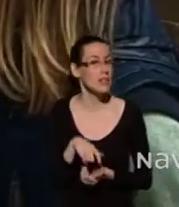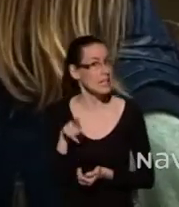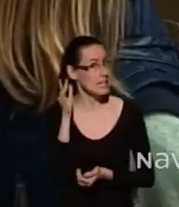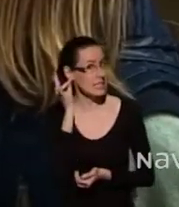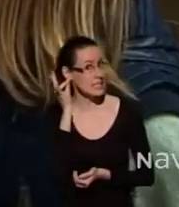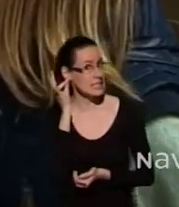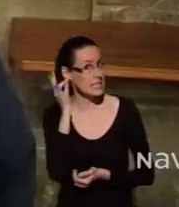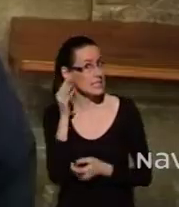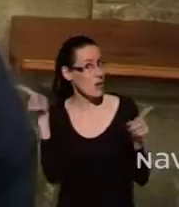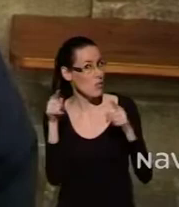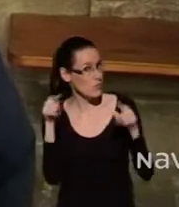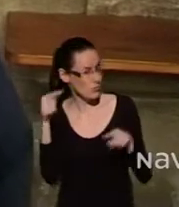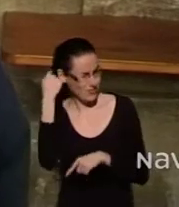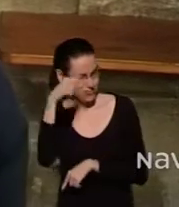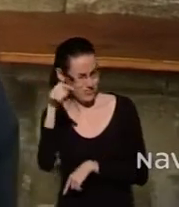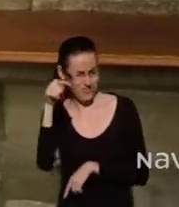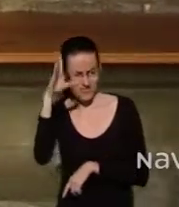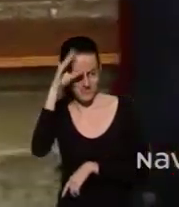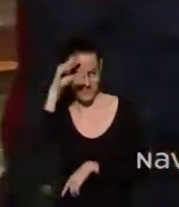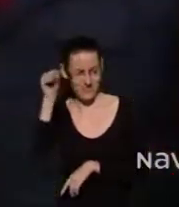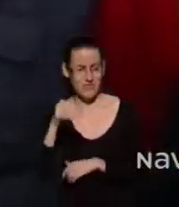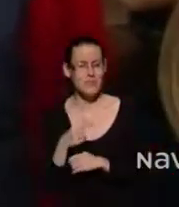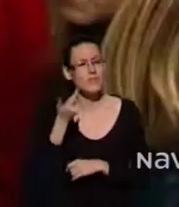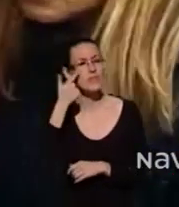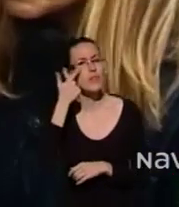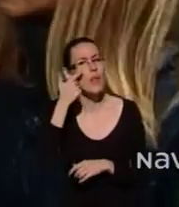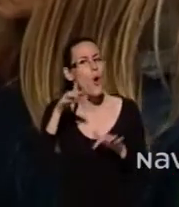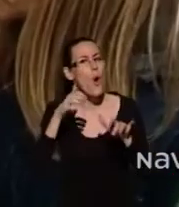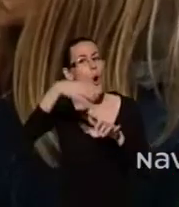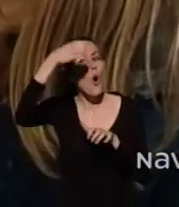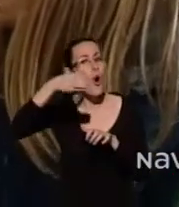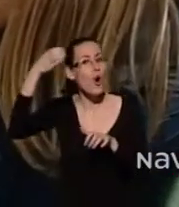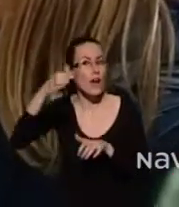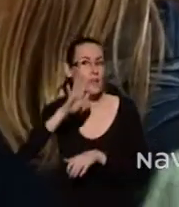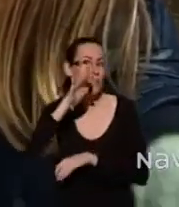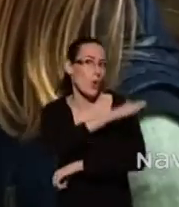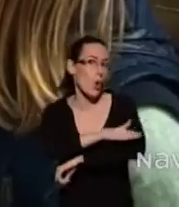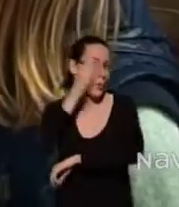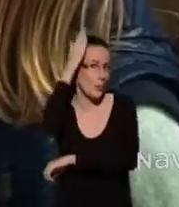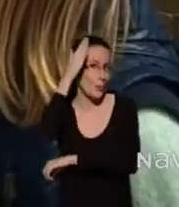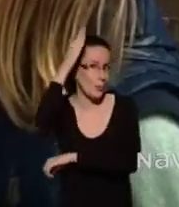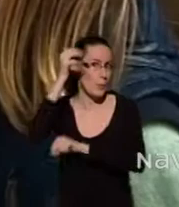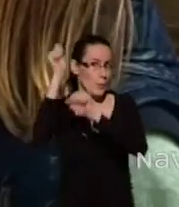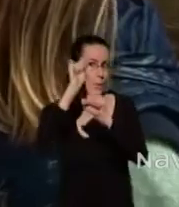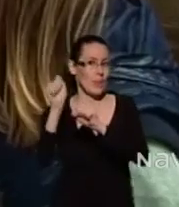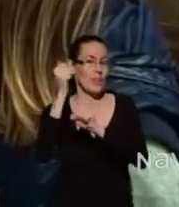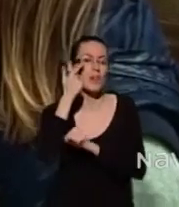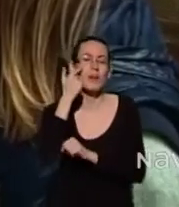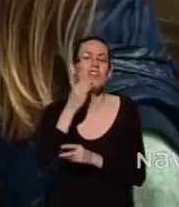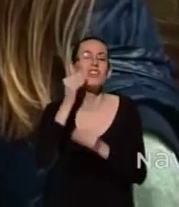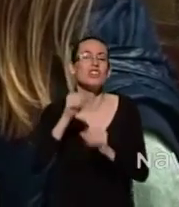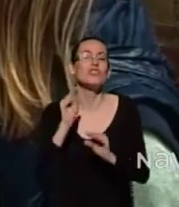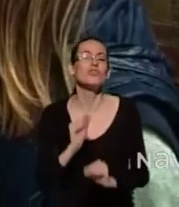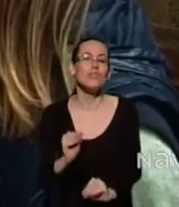Sí, sí. ¿Qué os parece si conocemos el órgano que además está protegido por el gobierno de Navarra y recordamos un poco vuestra historia